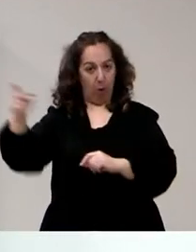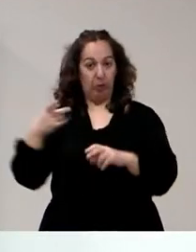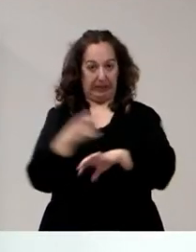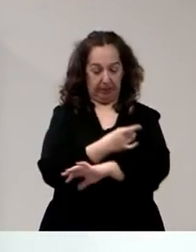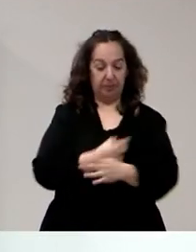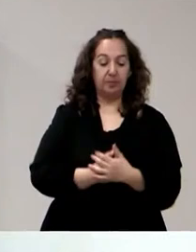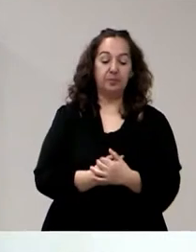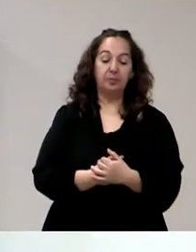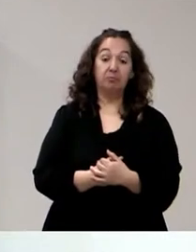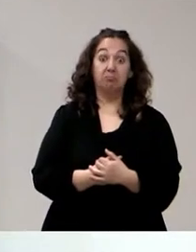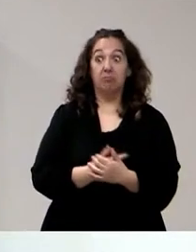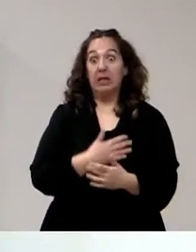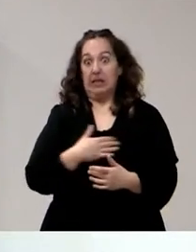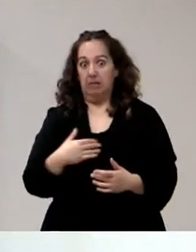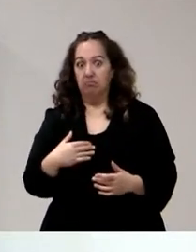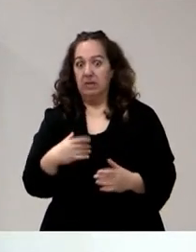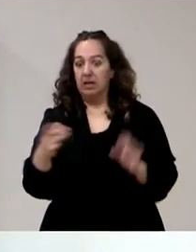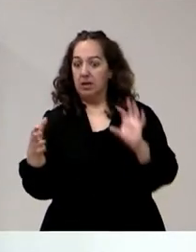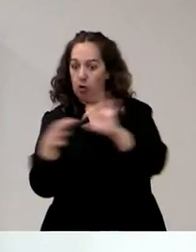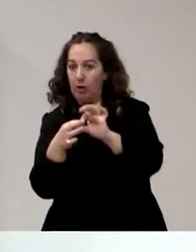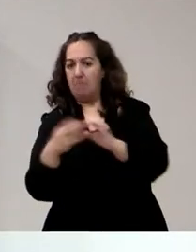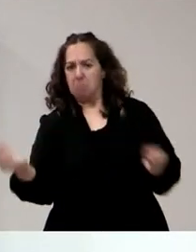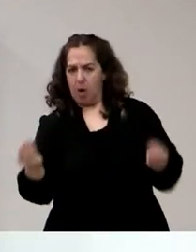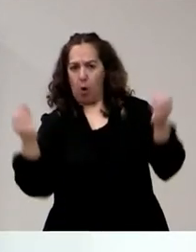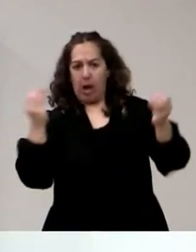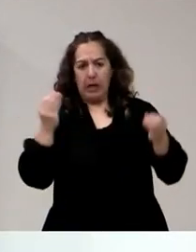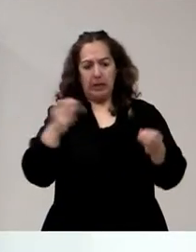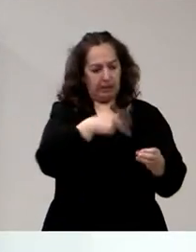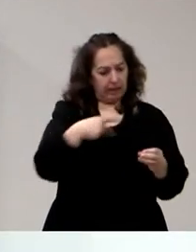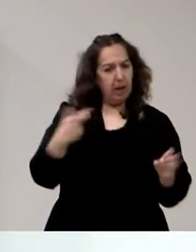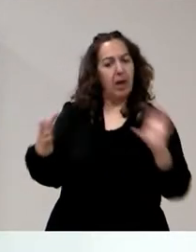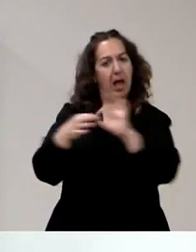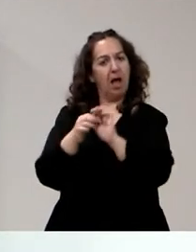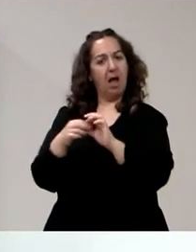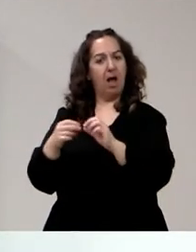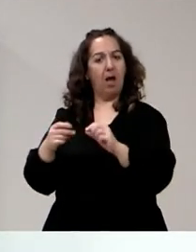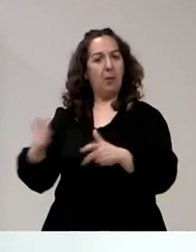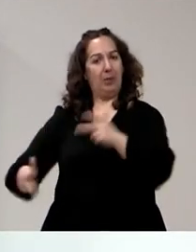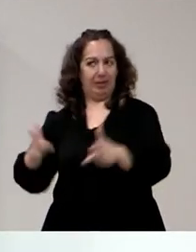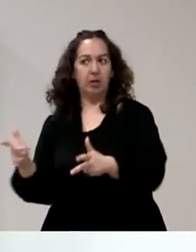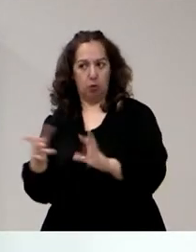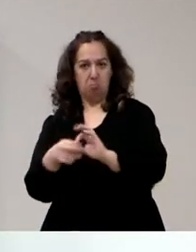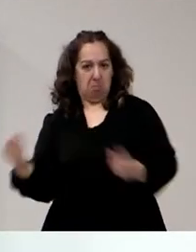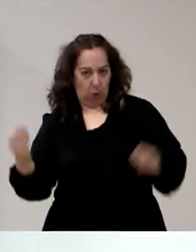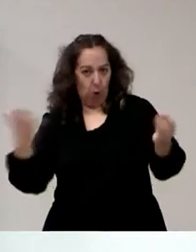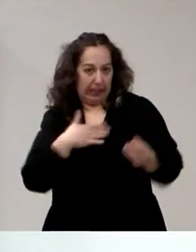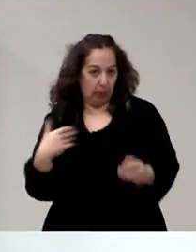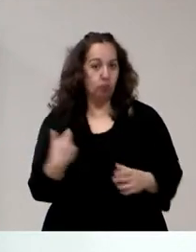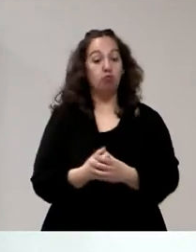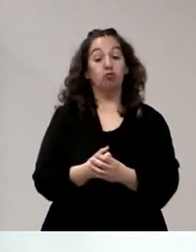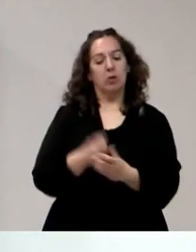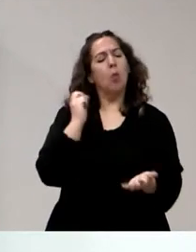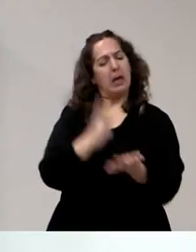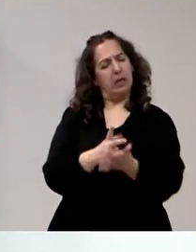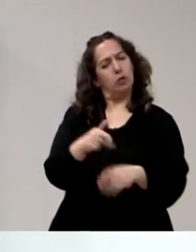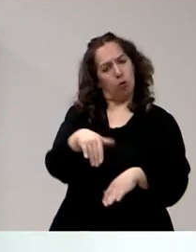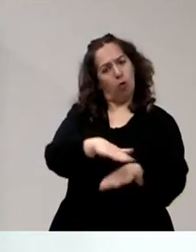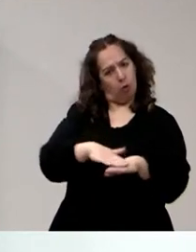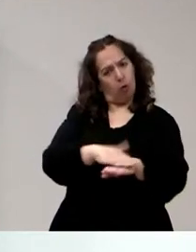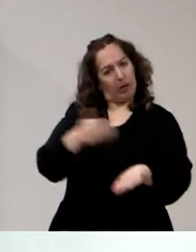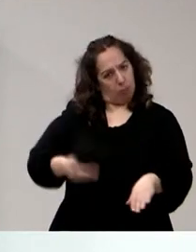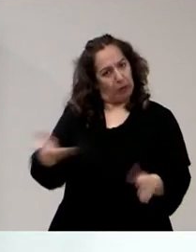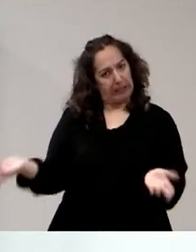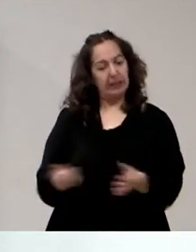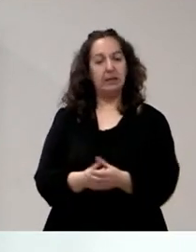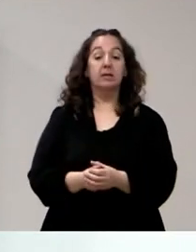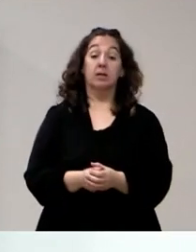Bilbao queremos mejorar la conectividad ferroviaria de cantabria con con euskadi y también es sin duda un reto importante para este gobierno por eso estamos